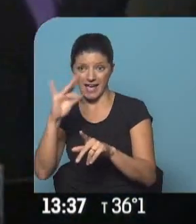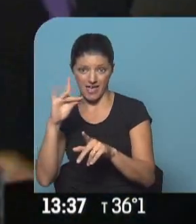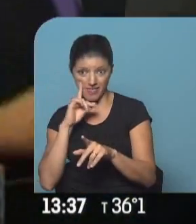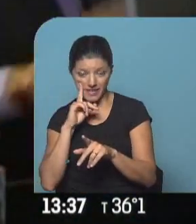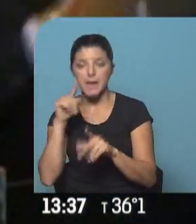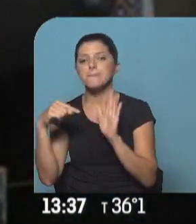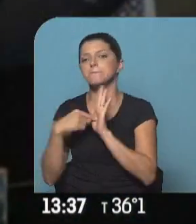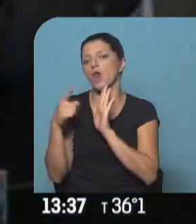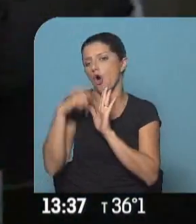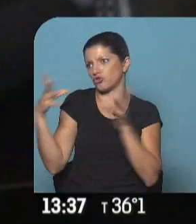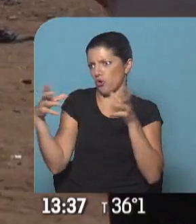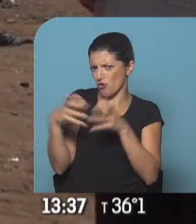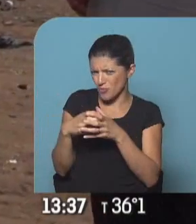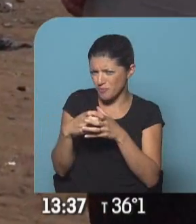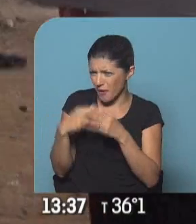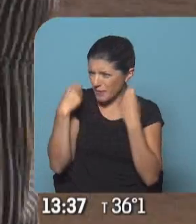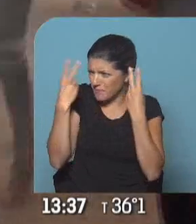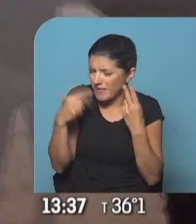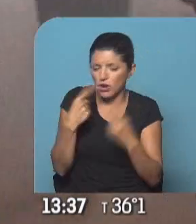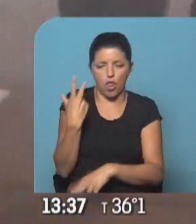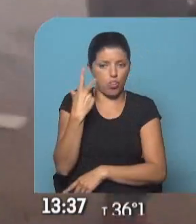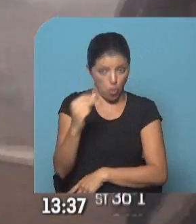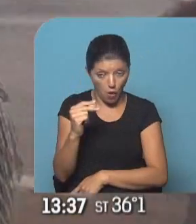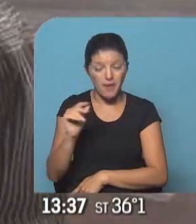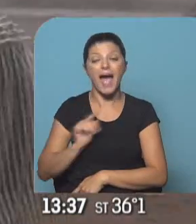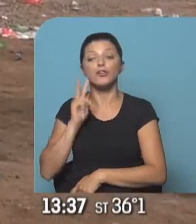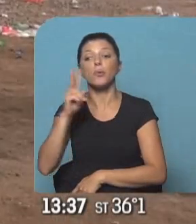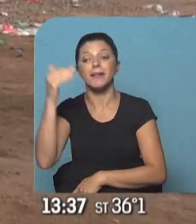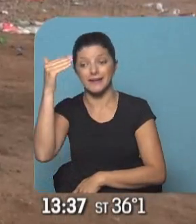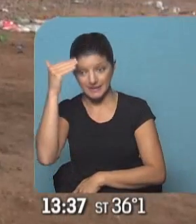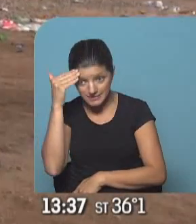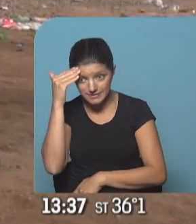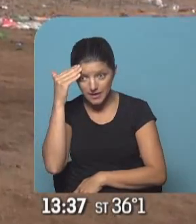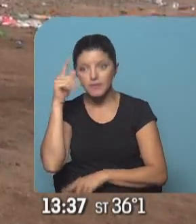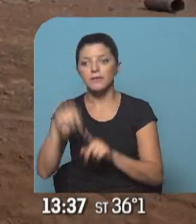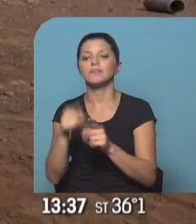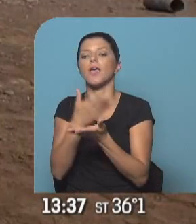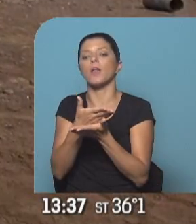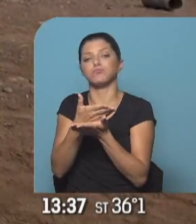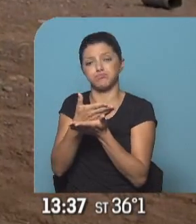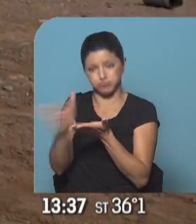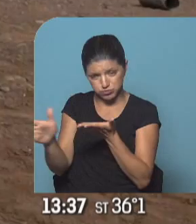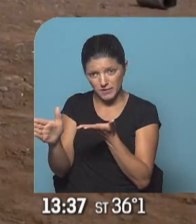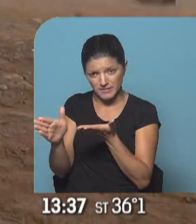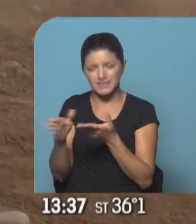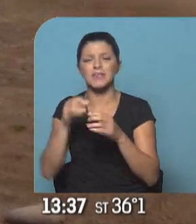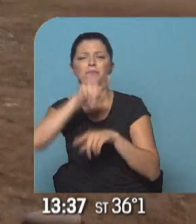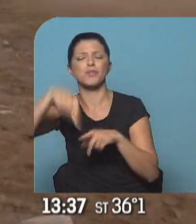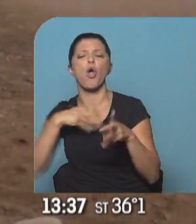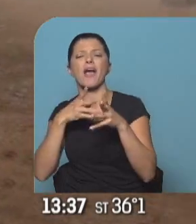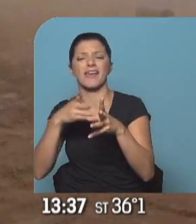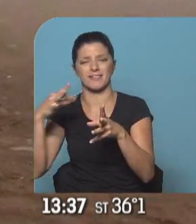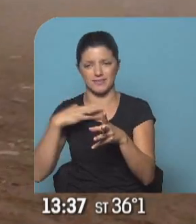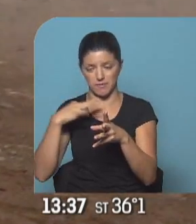por los múltiples grupos armados que actúan en Yemen y en 2015 recrudeció el conflicto con dimensiones de guerra civil entre las